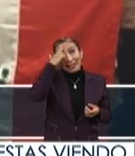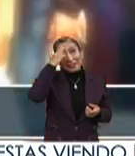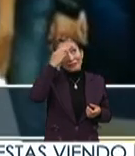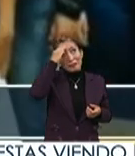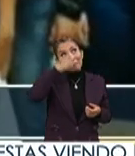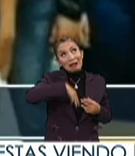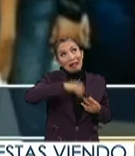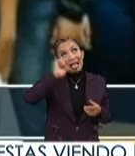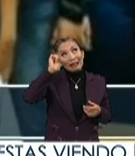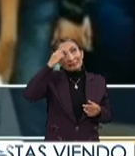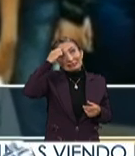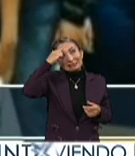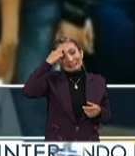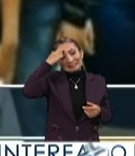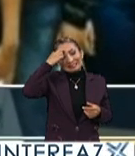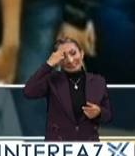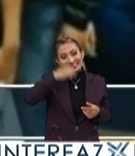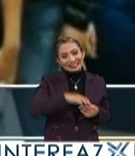acordando? ¿De qué te estás acordando?